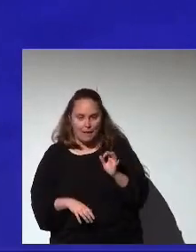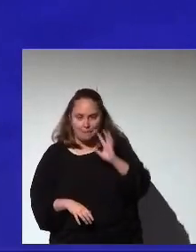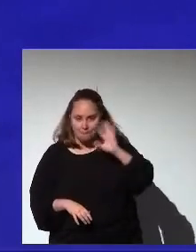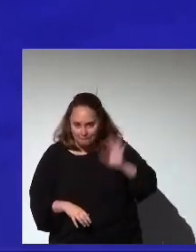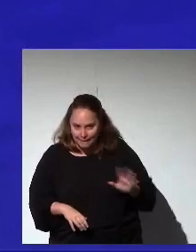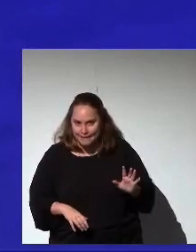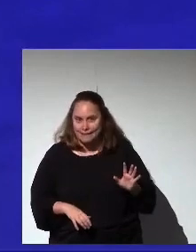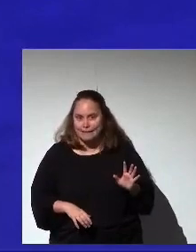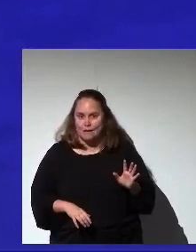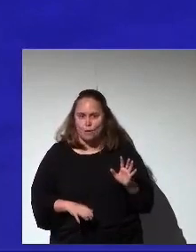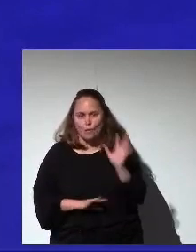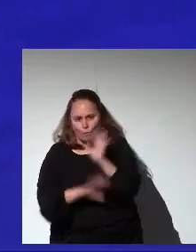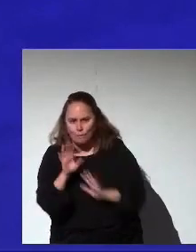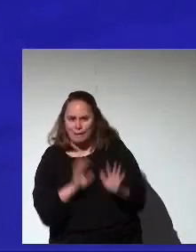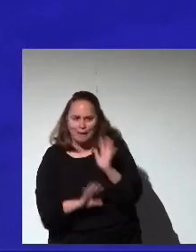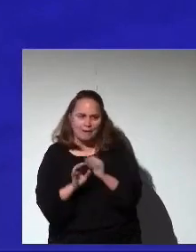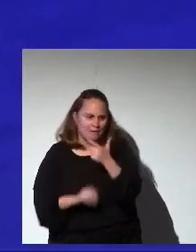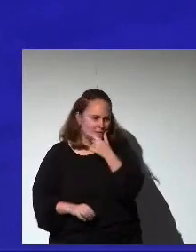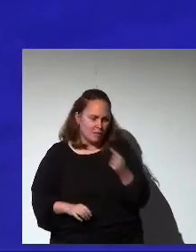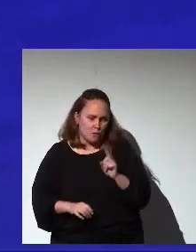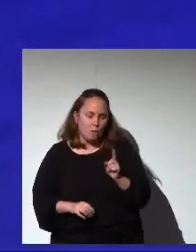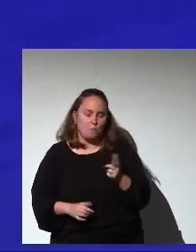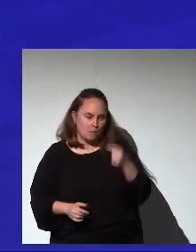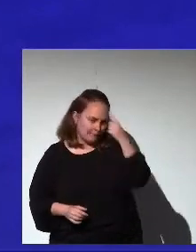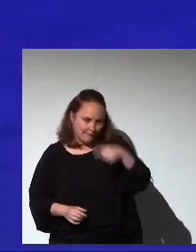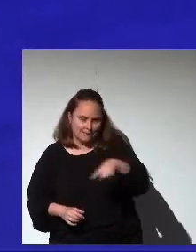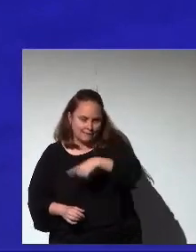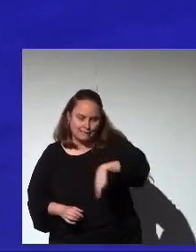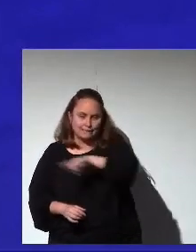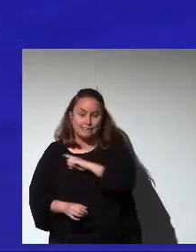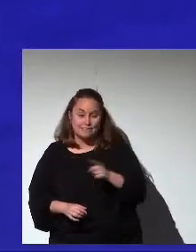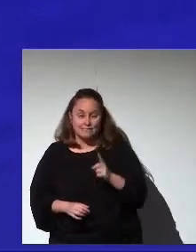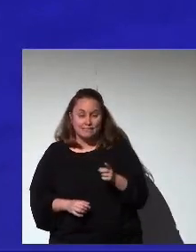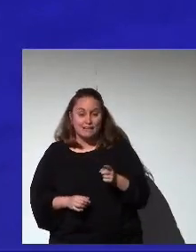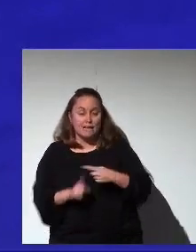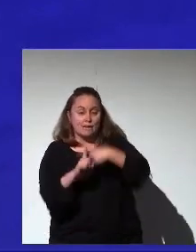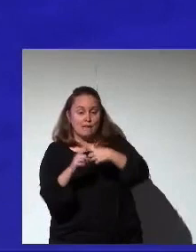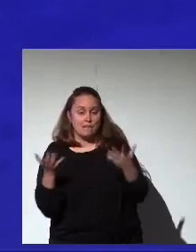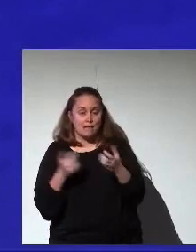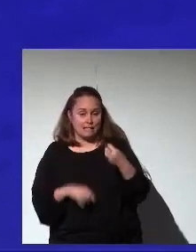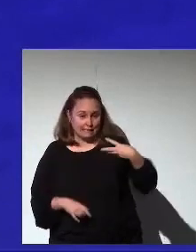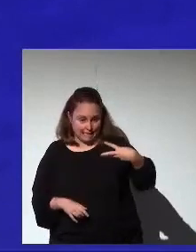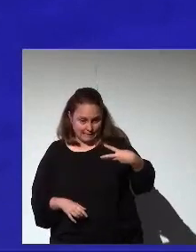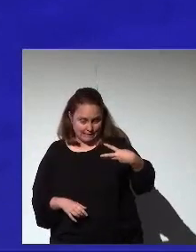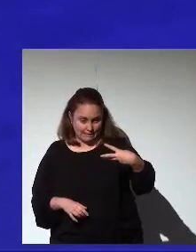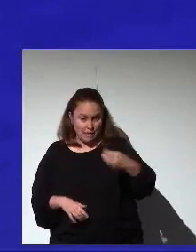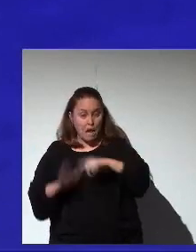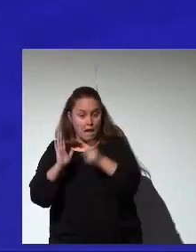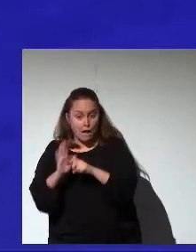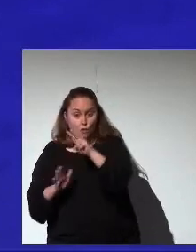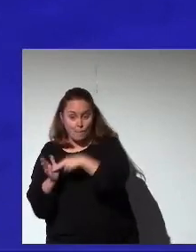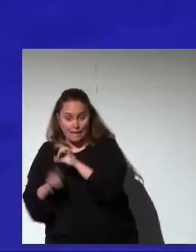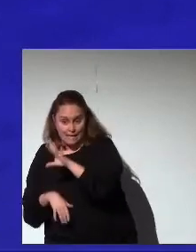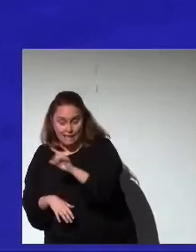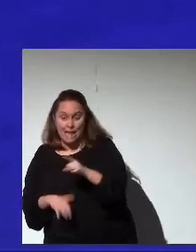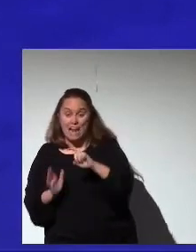parece que es difícil, pero bueno, o sea, como sabéis, tenemos 3 niveles de emergencias. Ni con la ley de 2015 ni con la